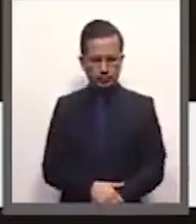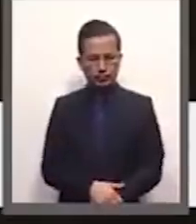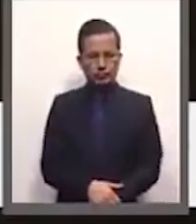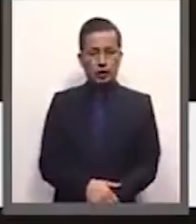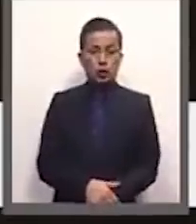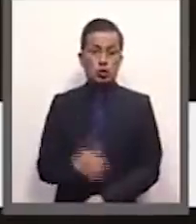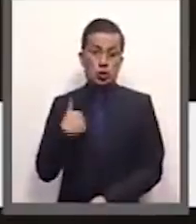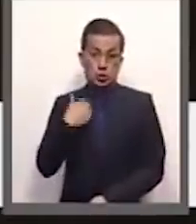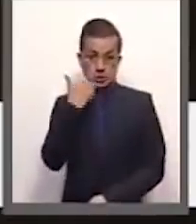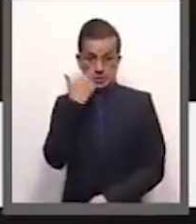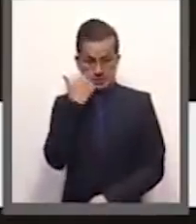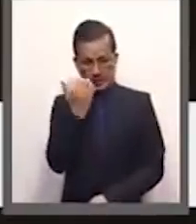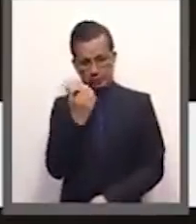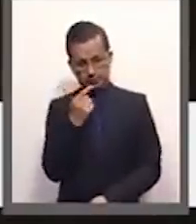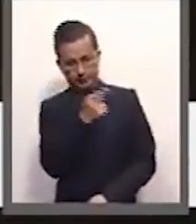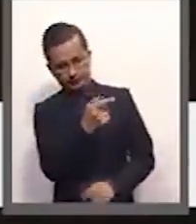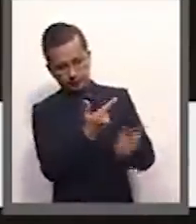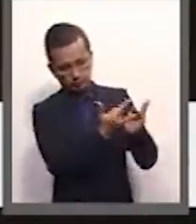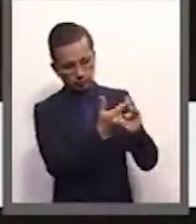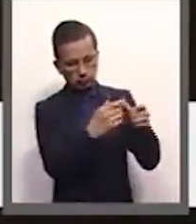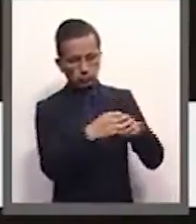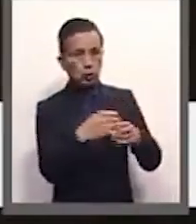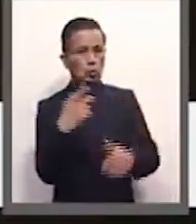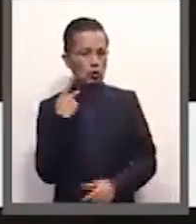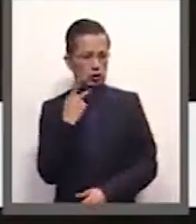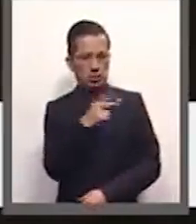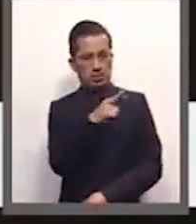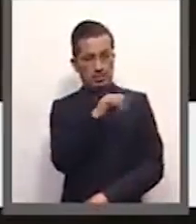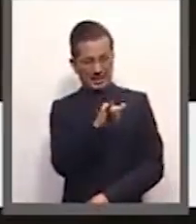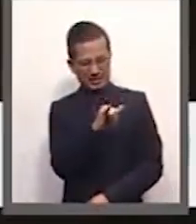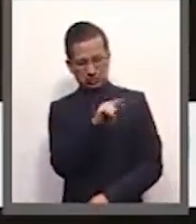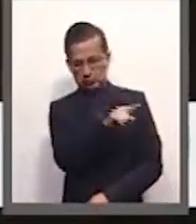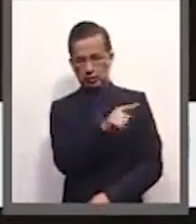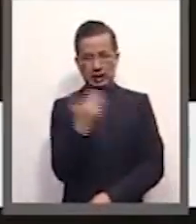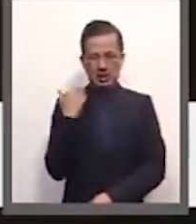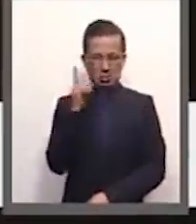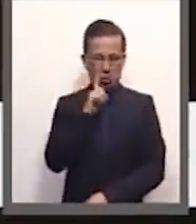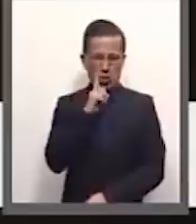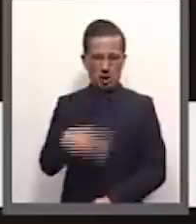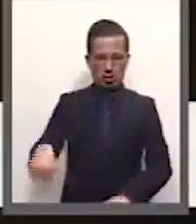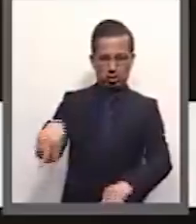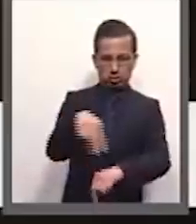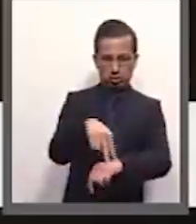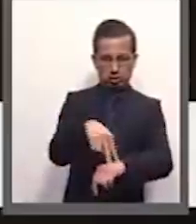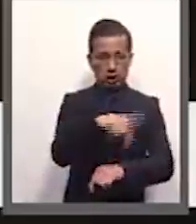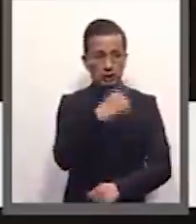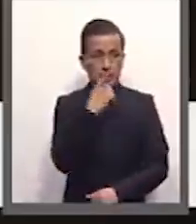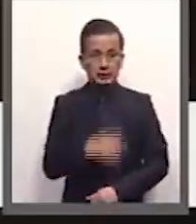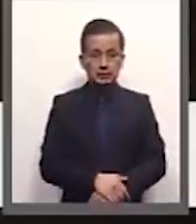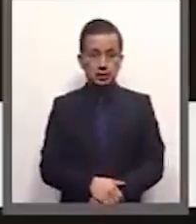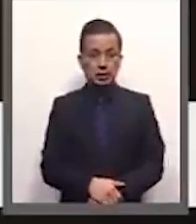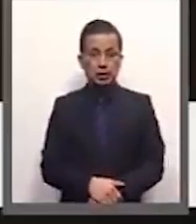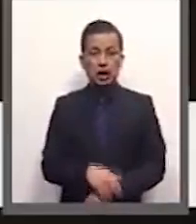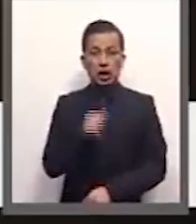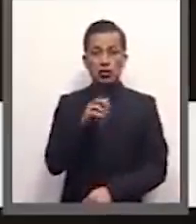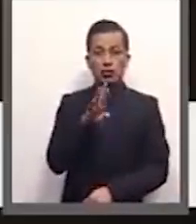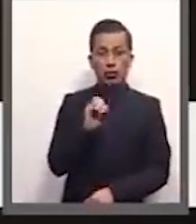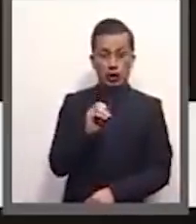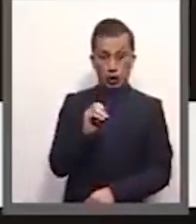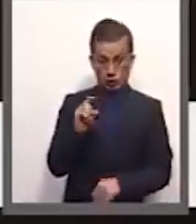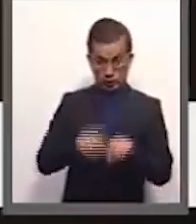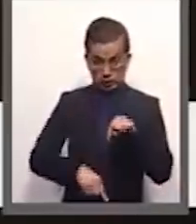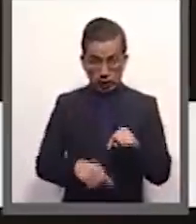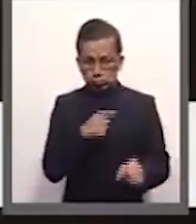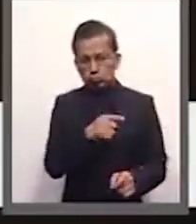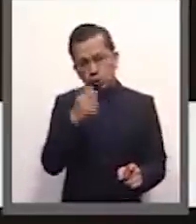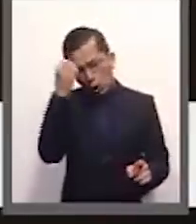compañeros del PRI que la compañera que habló aquí para decir que nada de fuero se le olvidó decir una cosa,